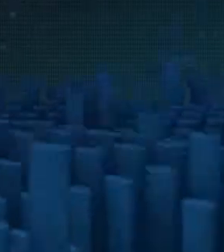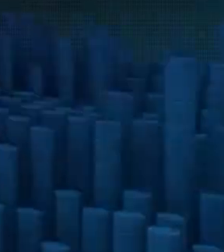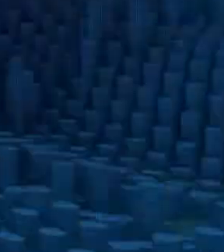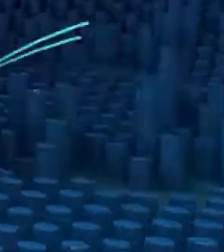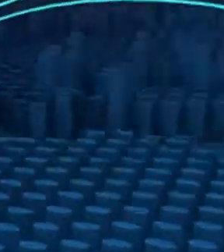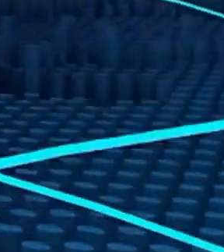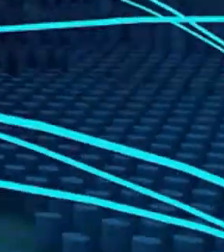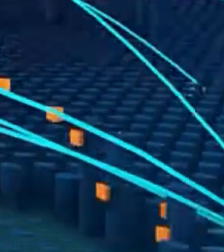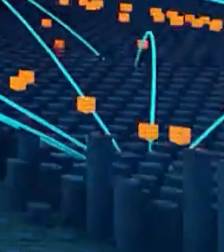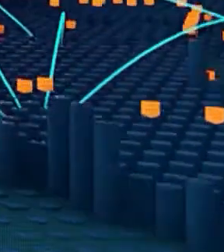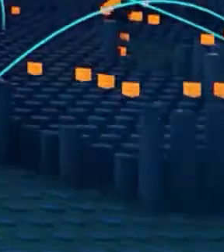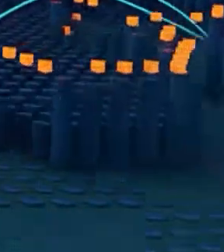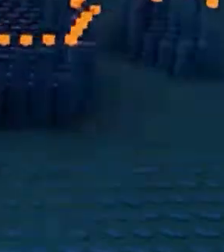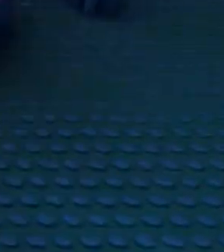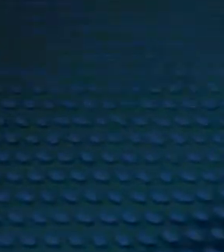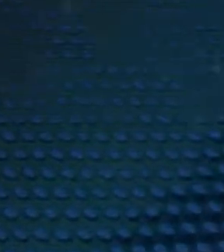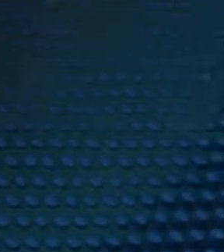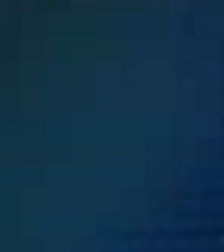Uber. ¿Cómo estás? ¿Bien? Bien, todo bien.